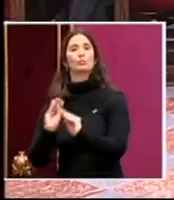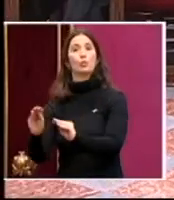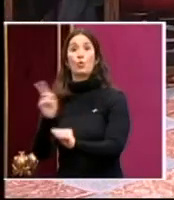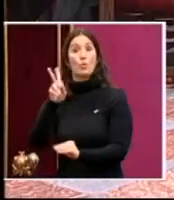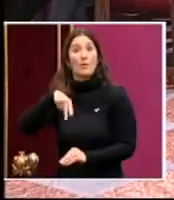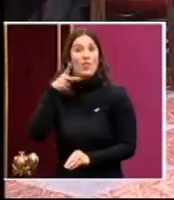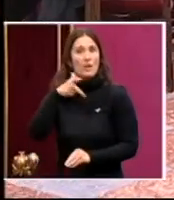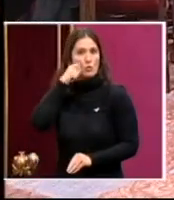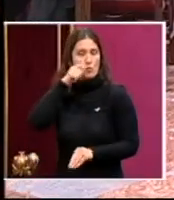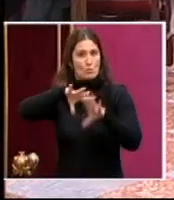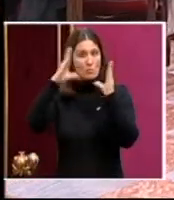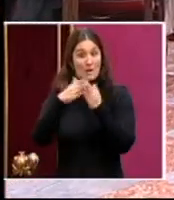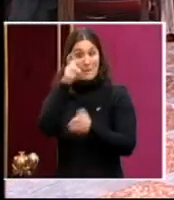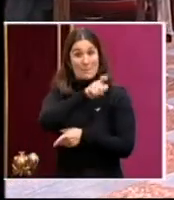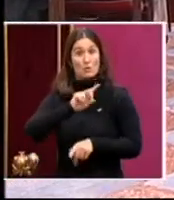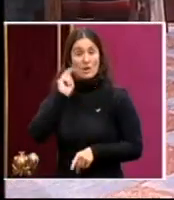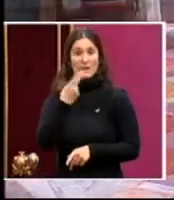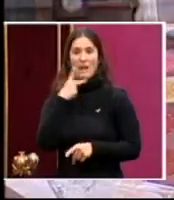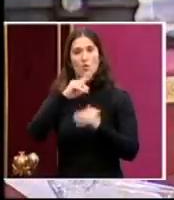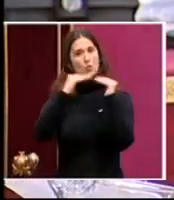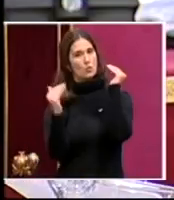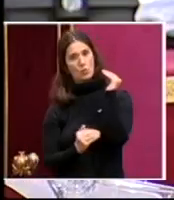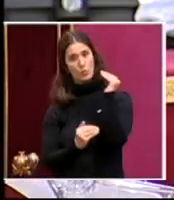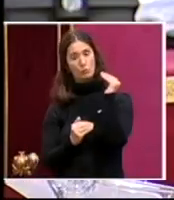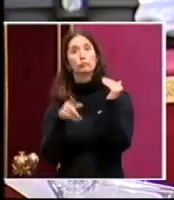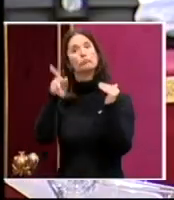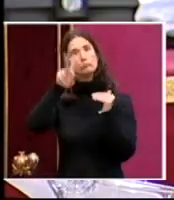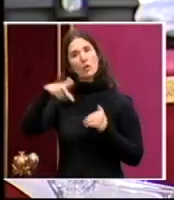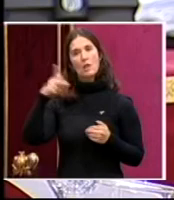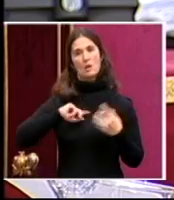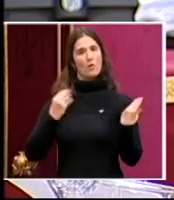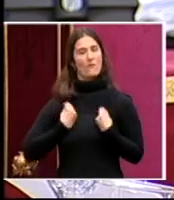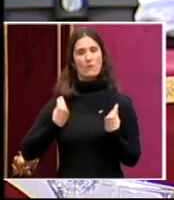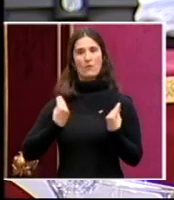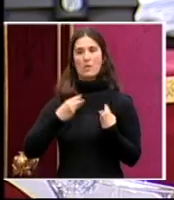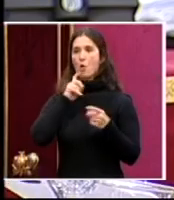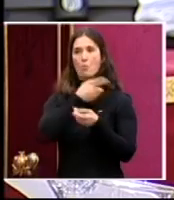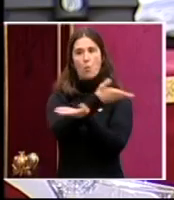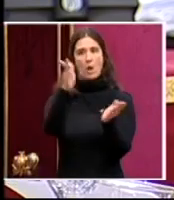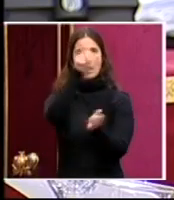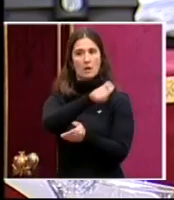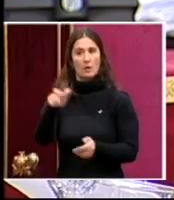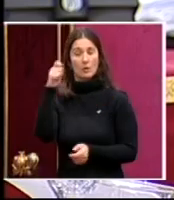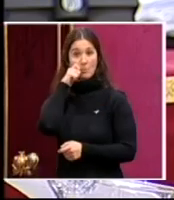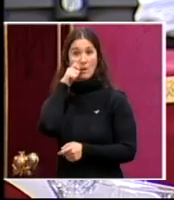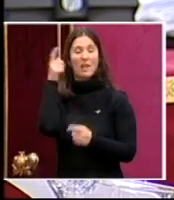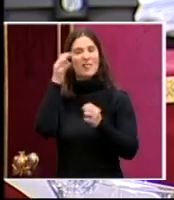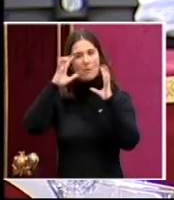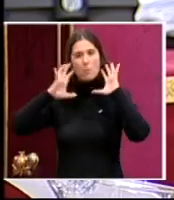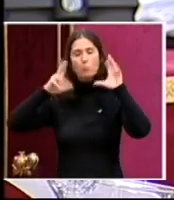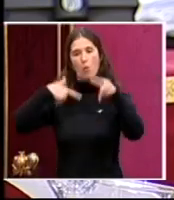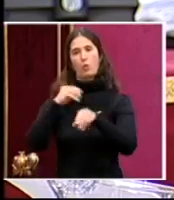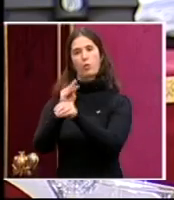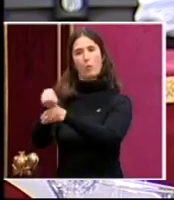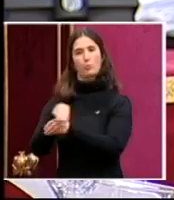humanos. Las personas trans no son inferiores y tienen derecho a la vida, como cualquier ser humano. Se les debe procurar